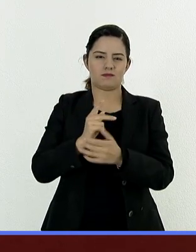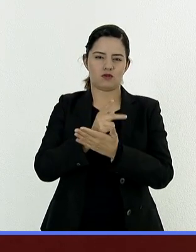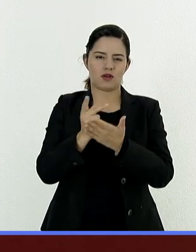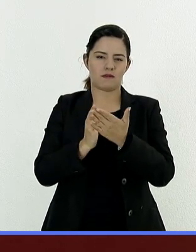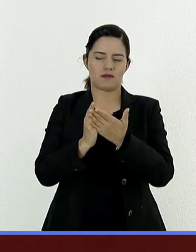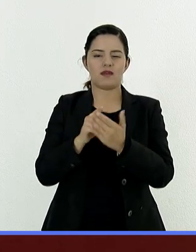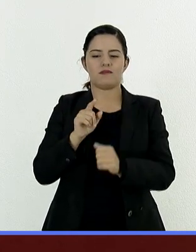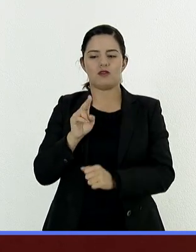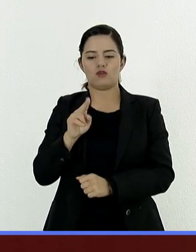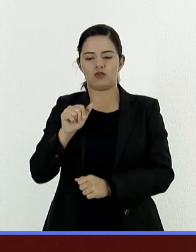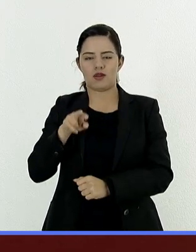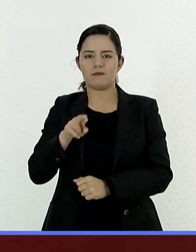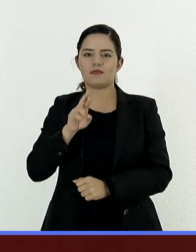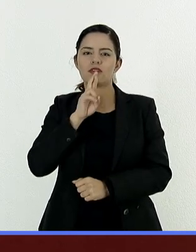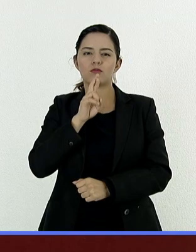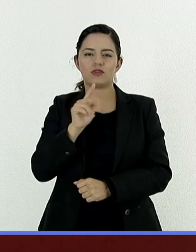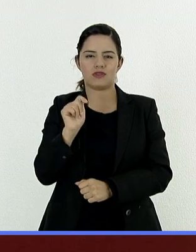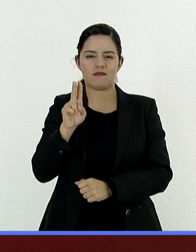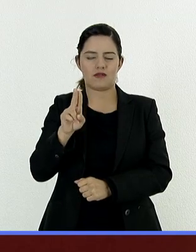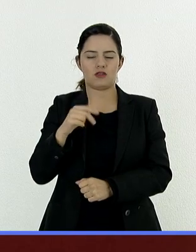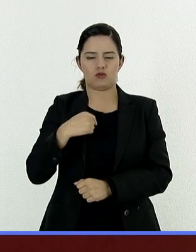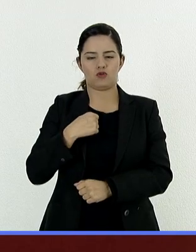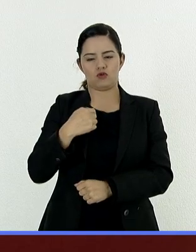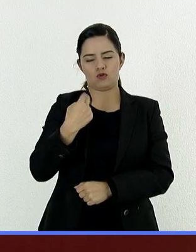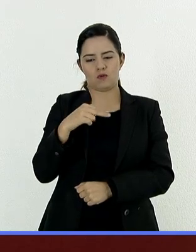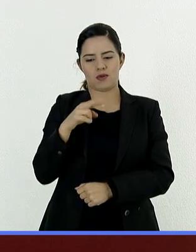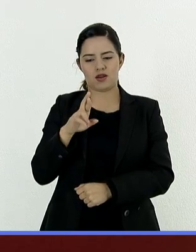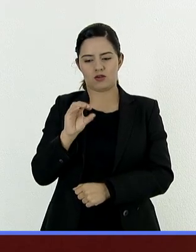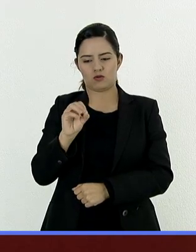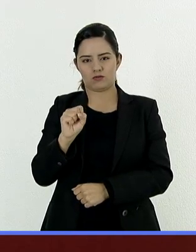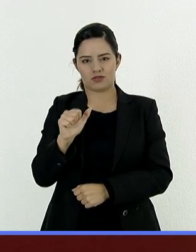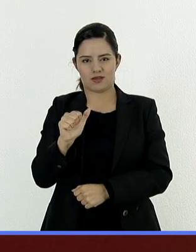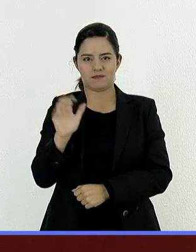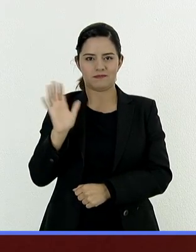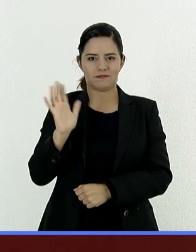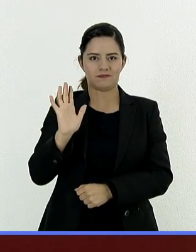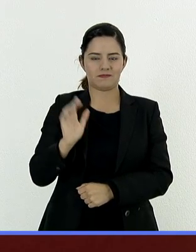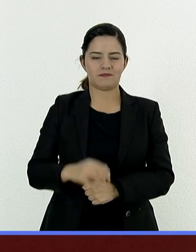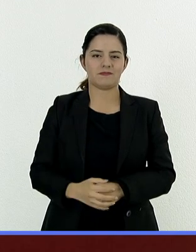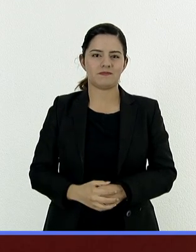por supuesto dos treinta por TV UNAM Mi nombre es rosa Brizuela adiós